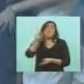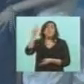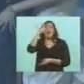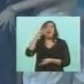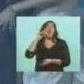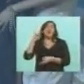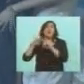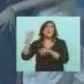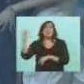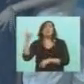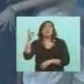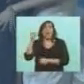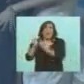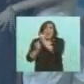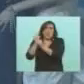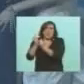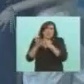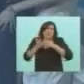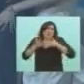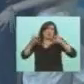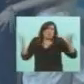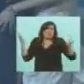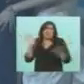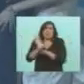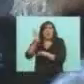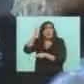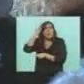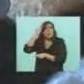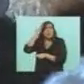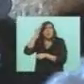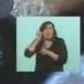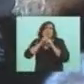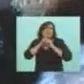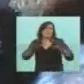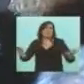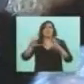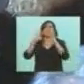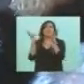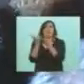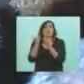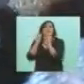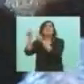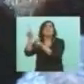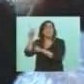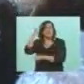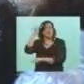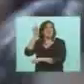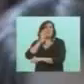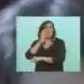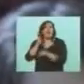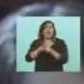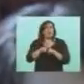que no solamente ha hecho industria, sino ha generado casi una cultura cuasi universal de los valores. Lo que pretendemos es precisamente